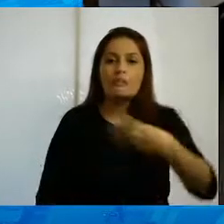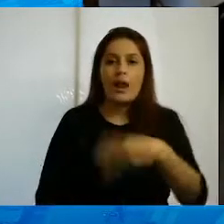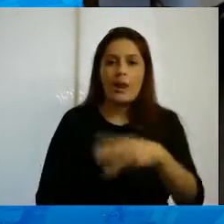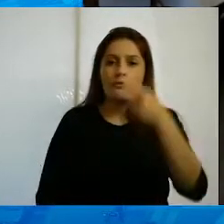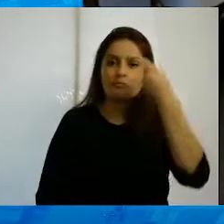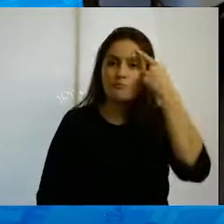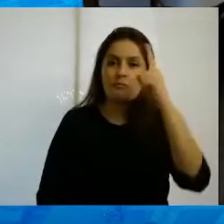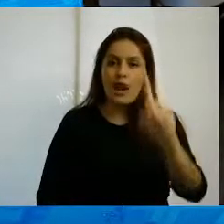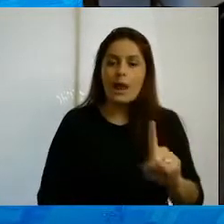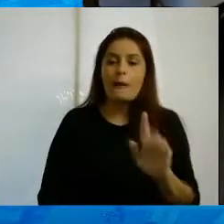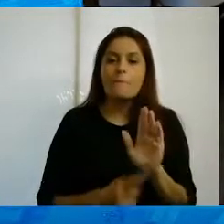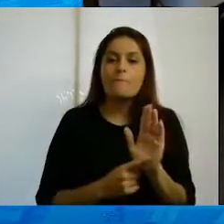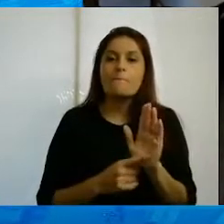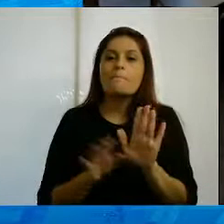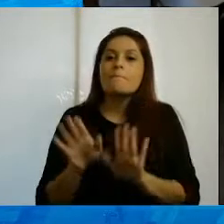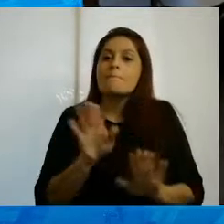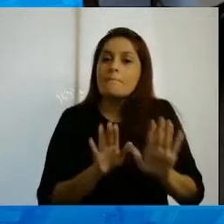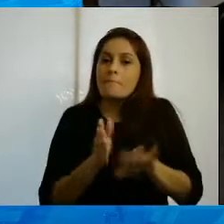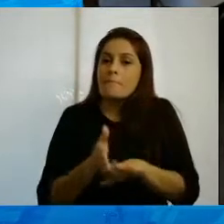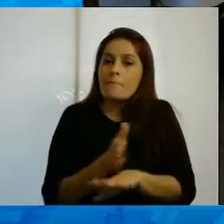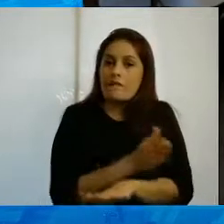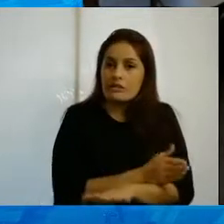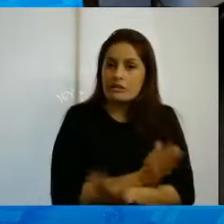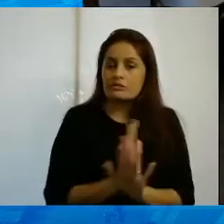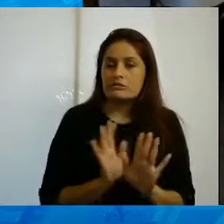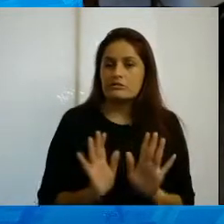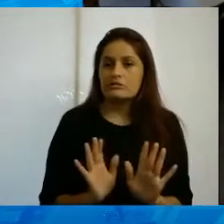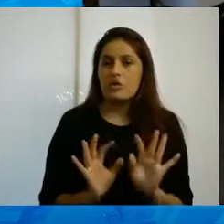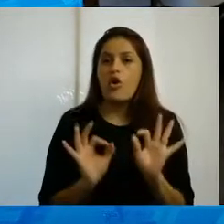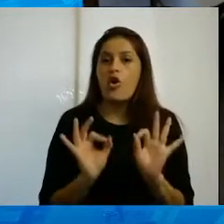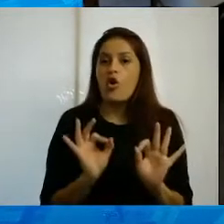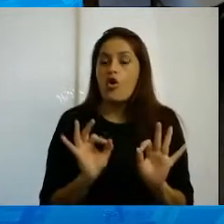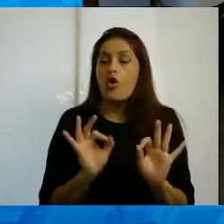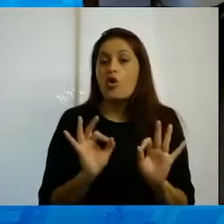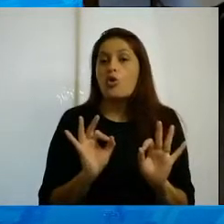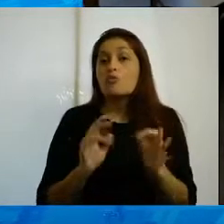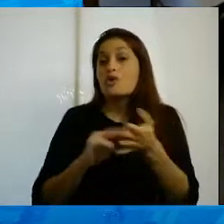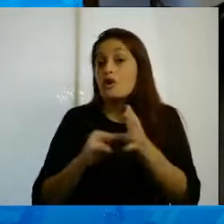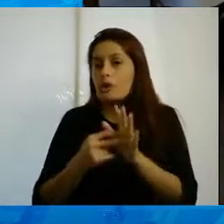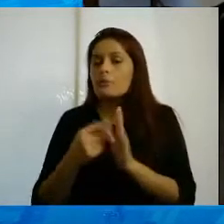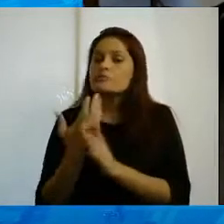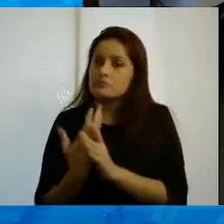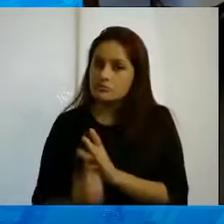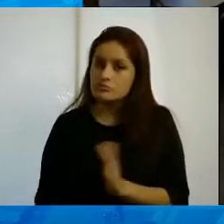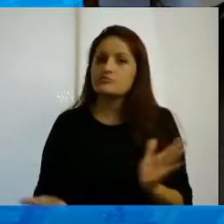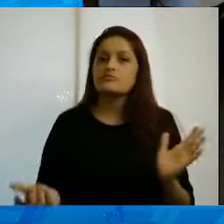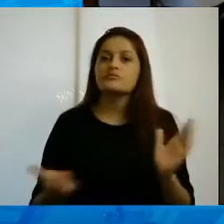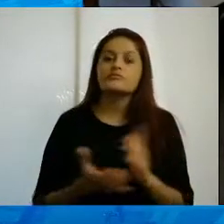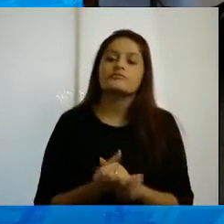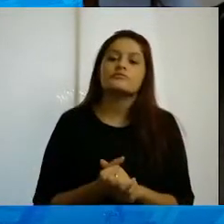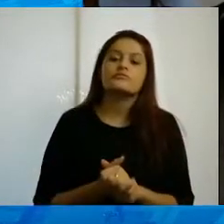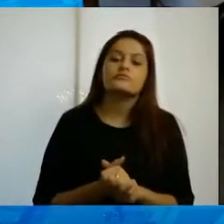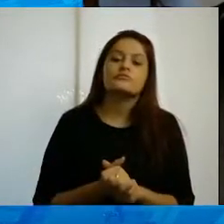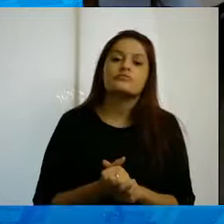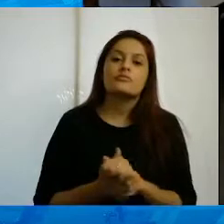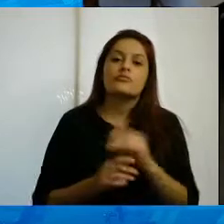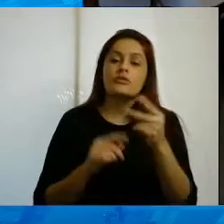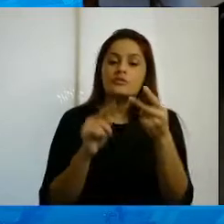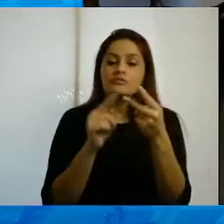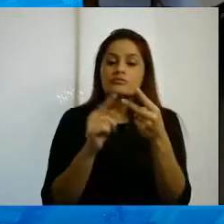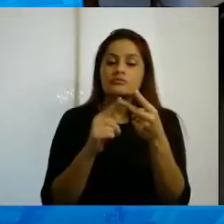para prevenir o, en su caso, resolver este tipo de situaciones. En segundo